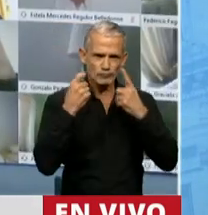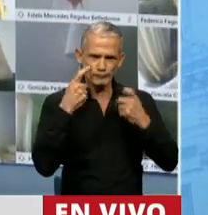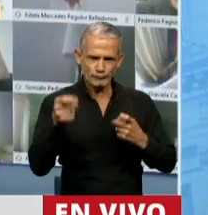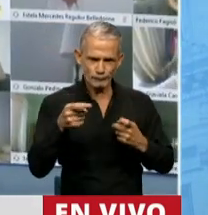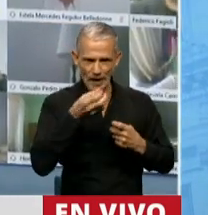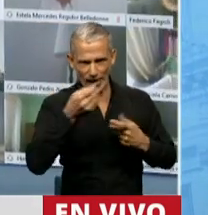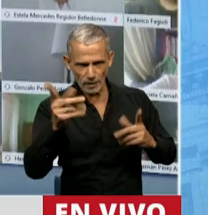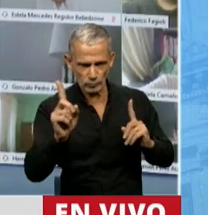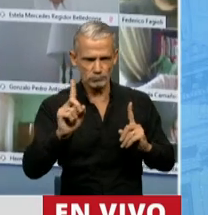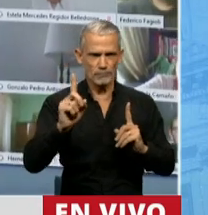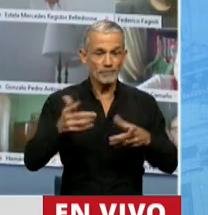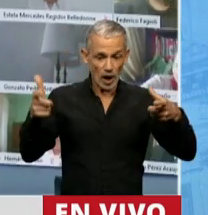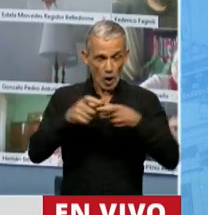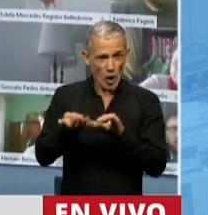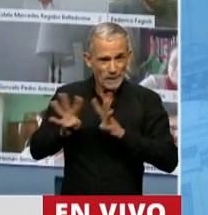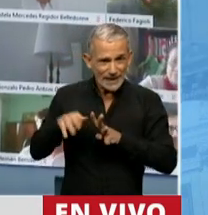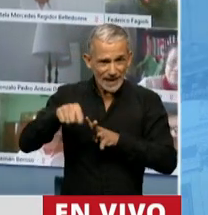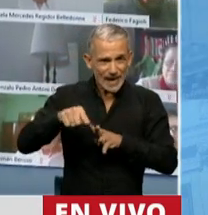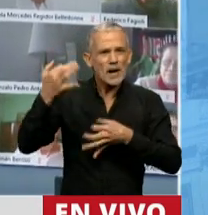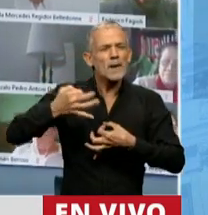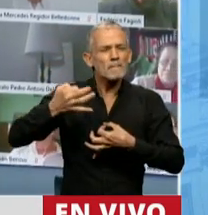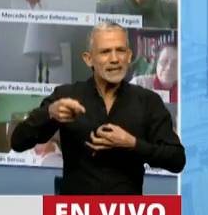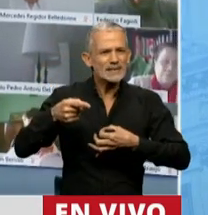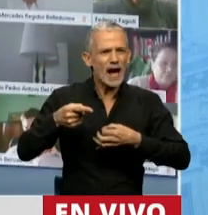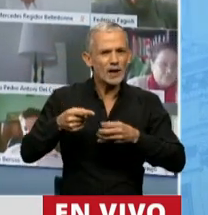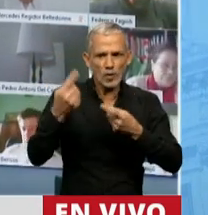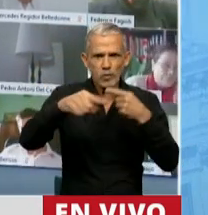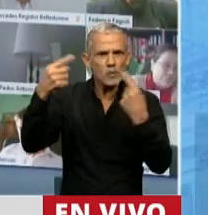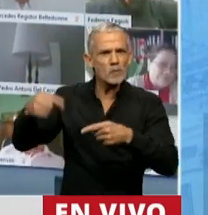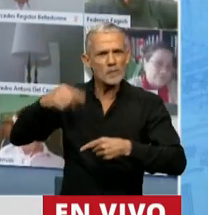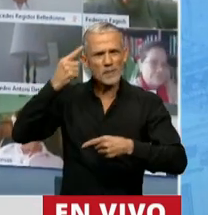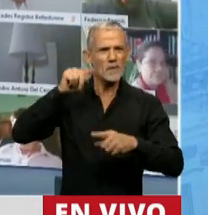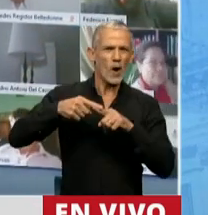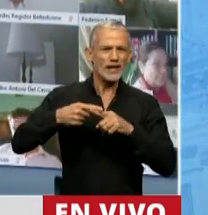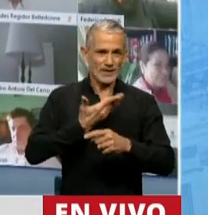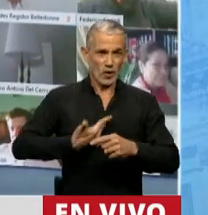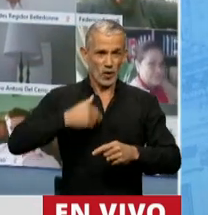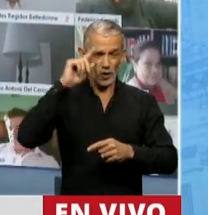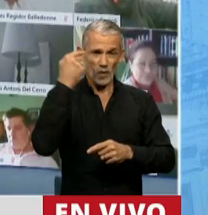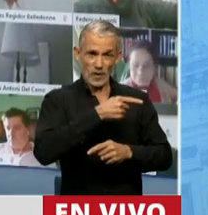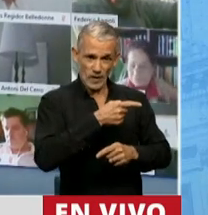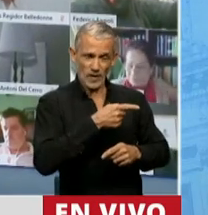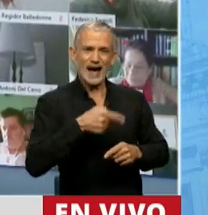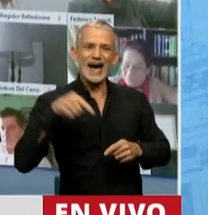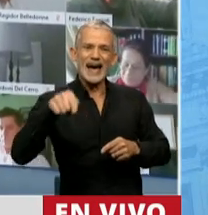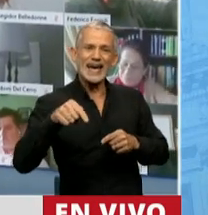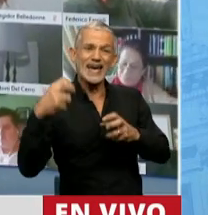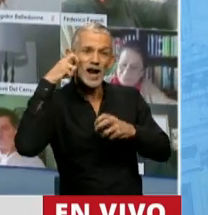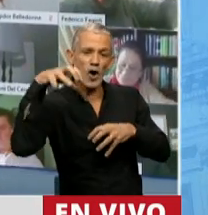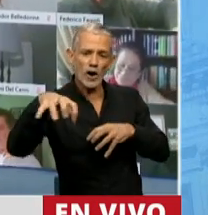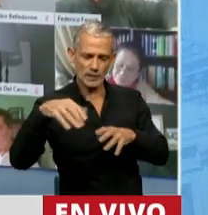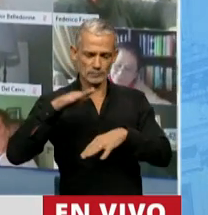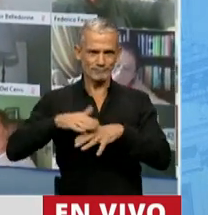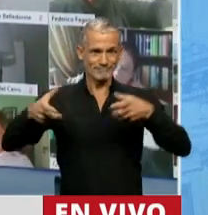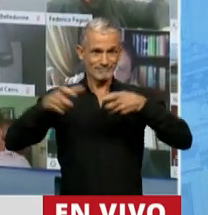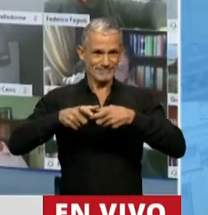ese comité ejecutivo plural entre el Poder Ejecutivo y el Parlamento será el